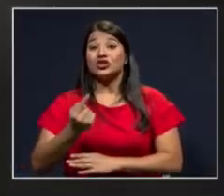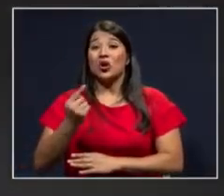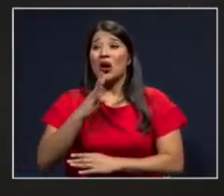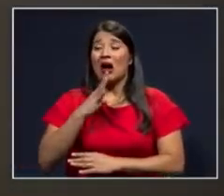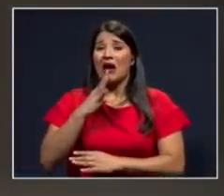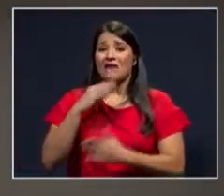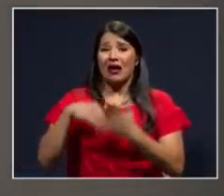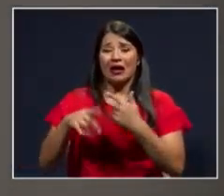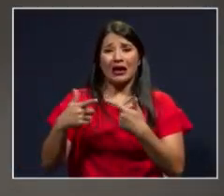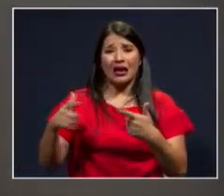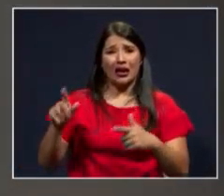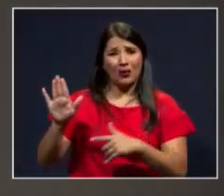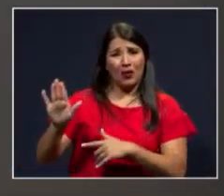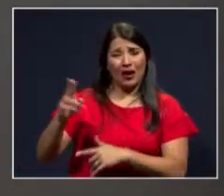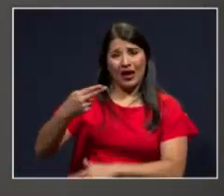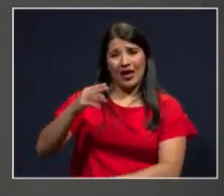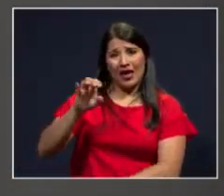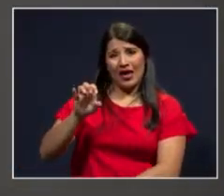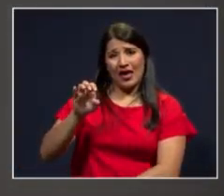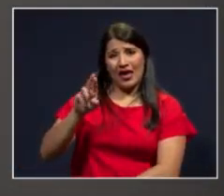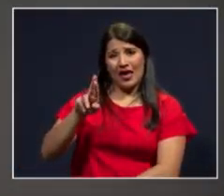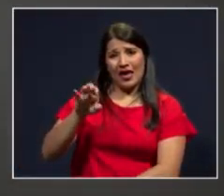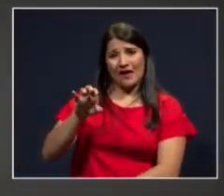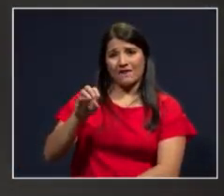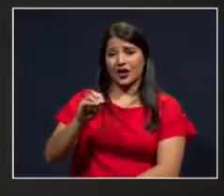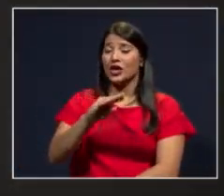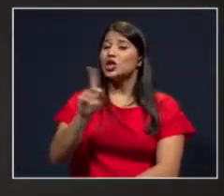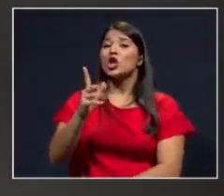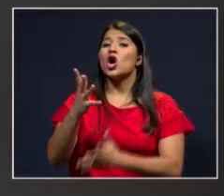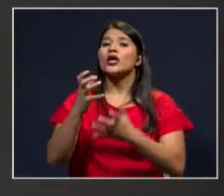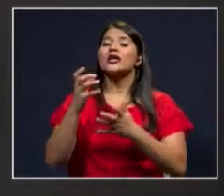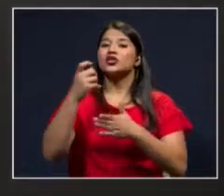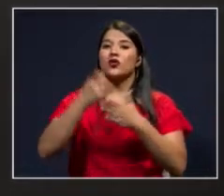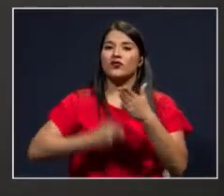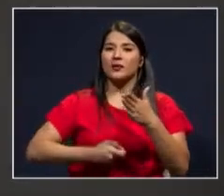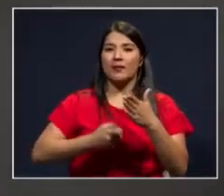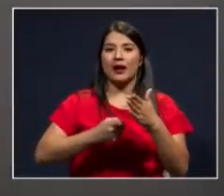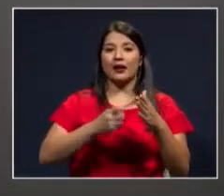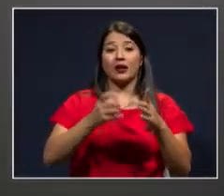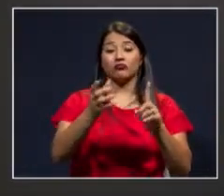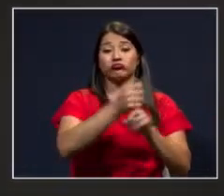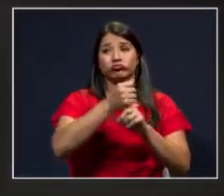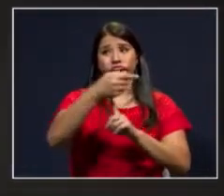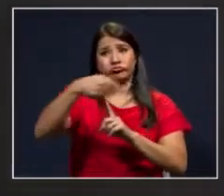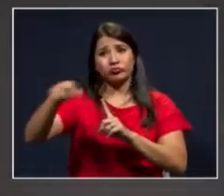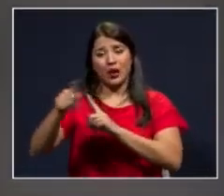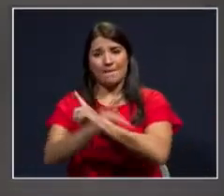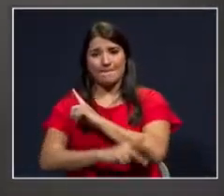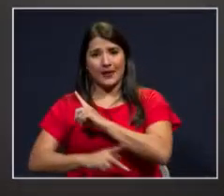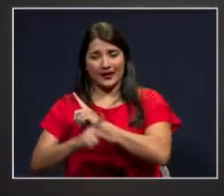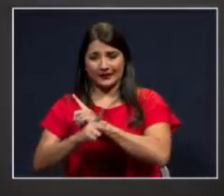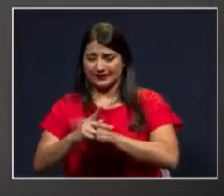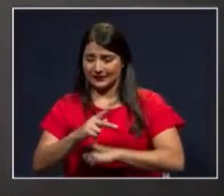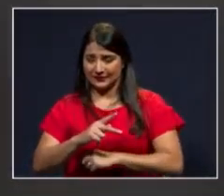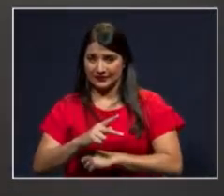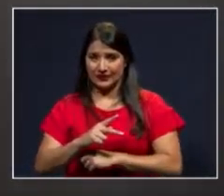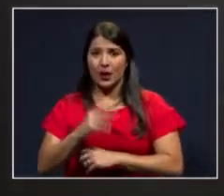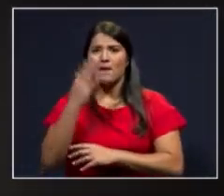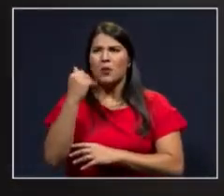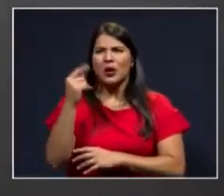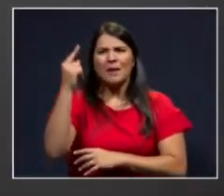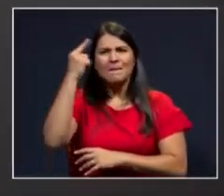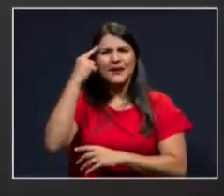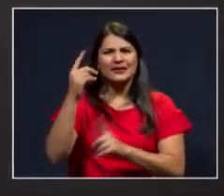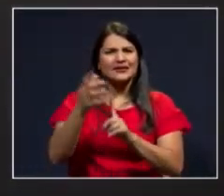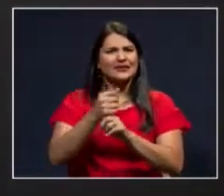en hebreo, y además aseguran que ella se negó a firmar una deportación voluntaria, pues considera ilegal su detención por parte de las